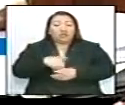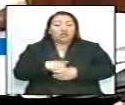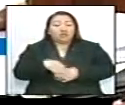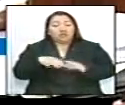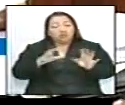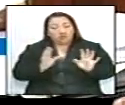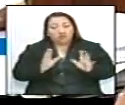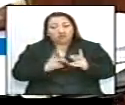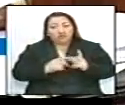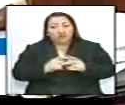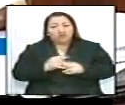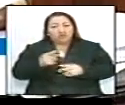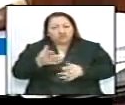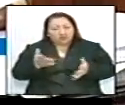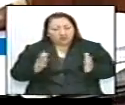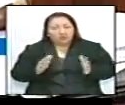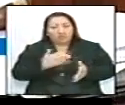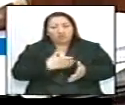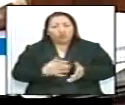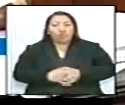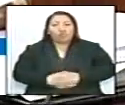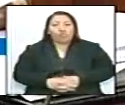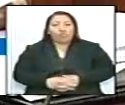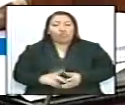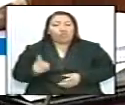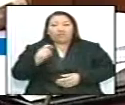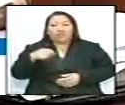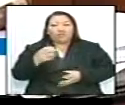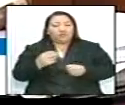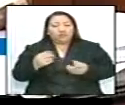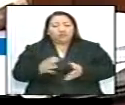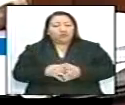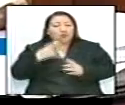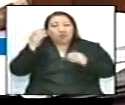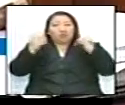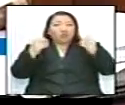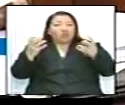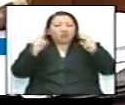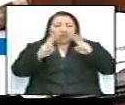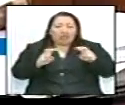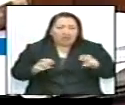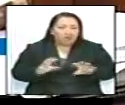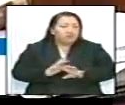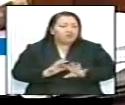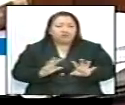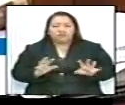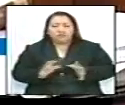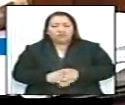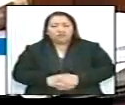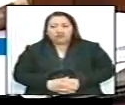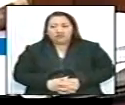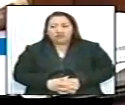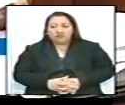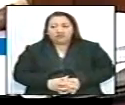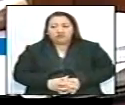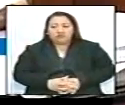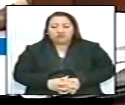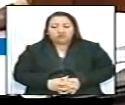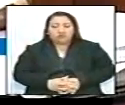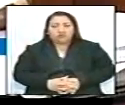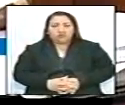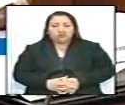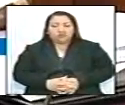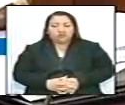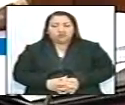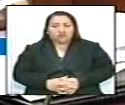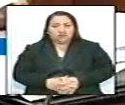decir, ahí están los precedentes. No necesitamos mucha opinión, mucho análisis, ¿no? Mucha